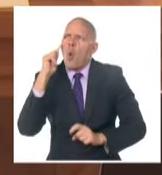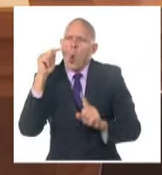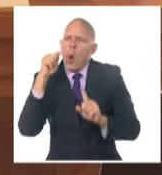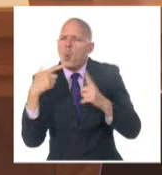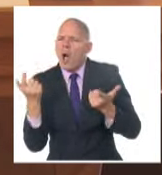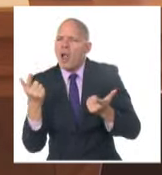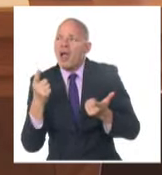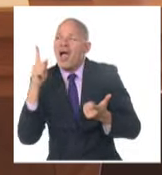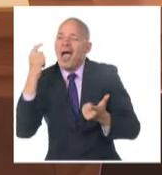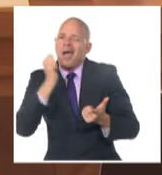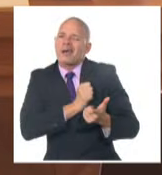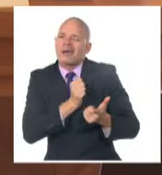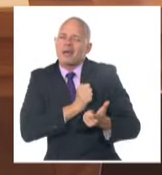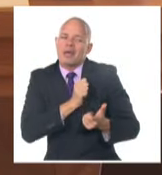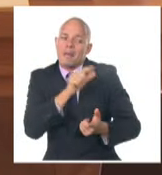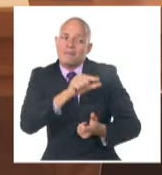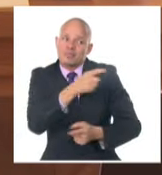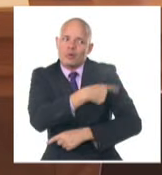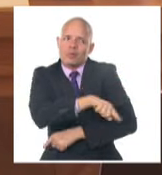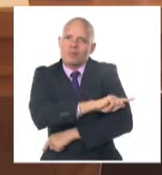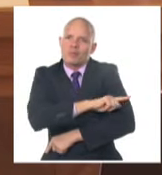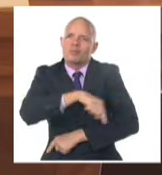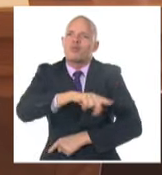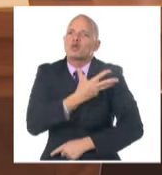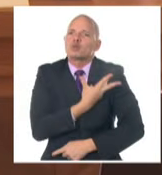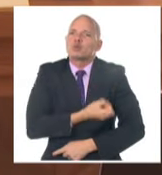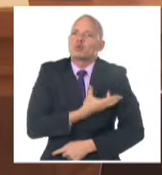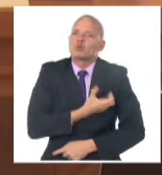y desesperación a todo un pueblo.